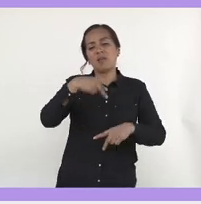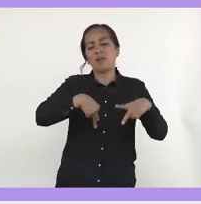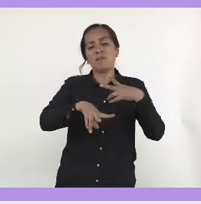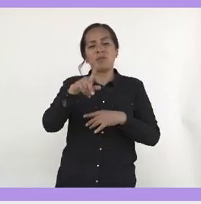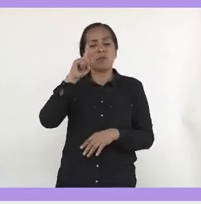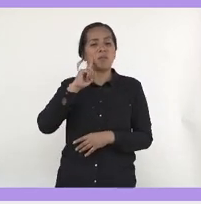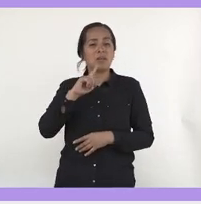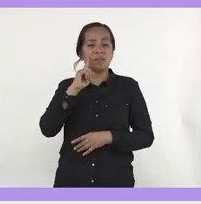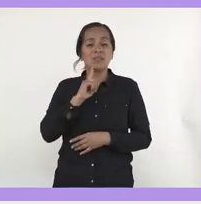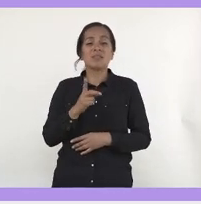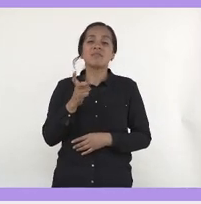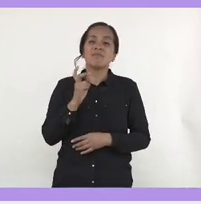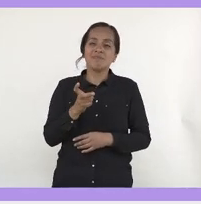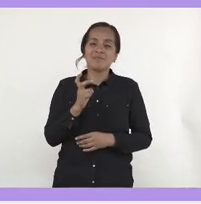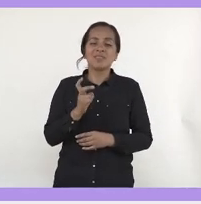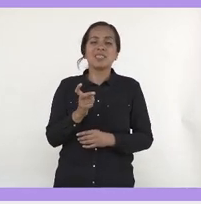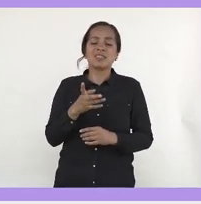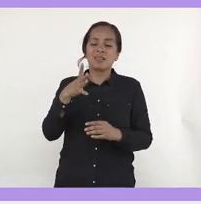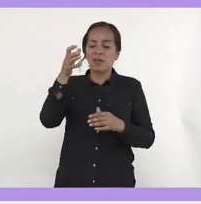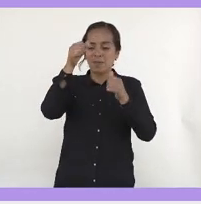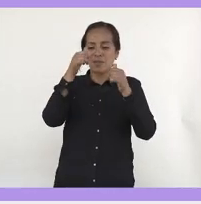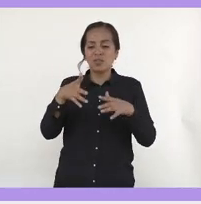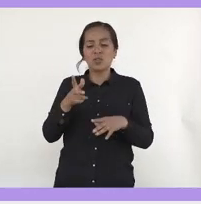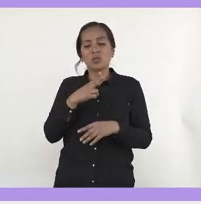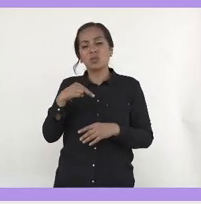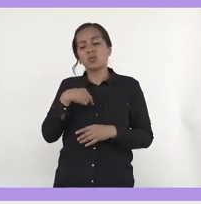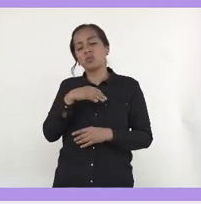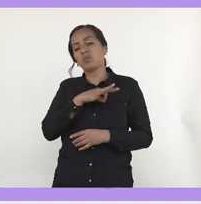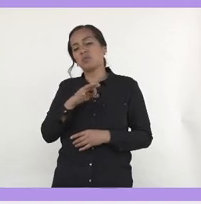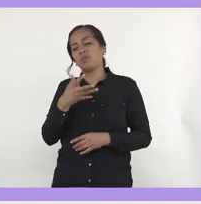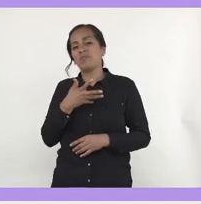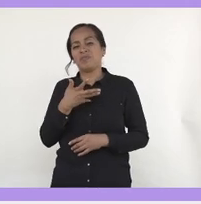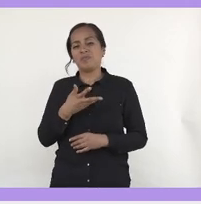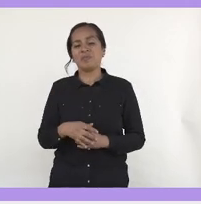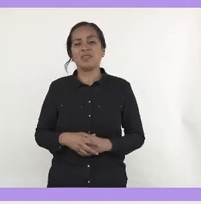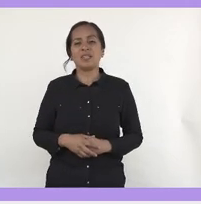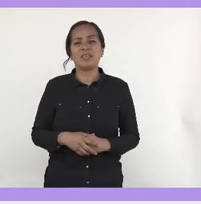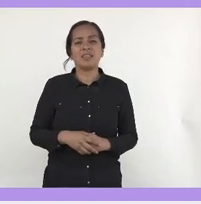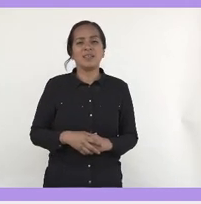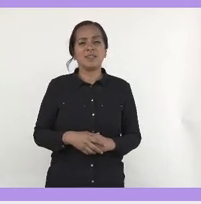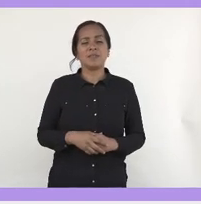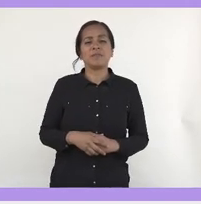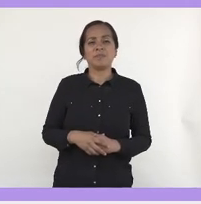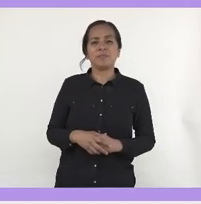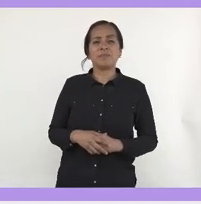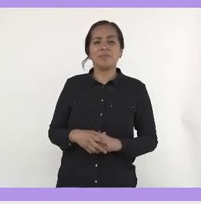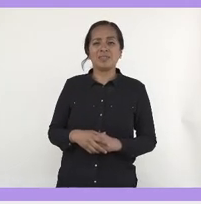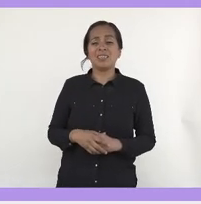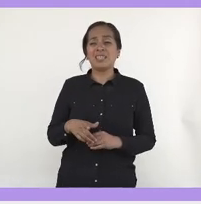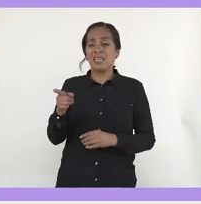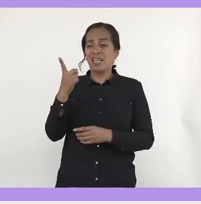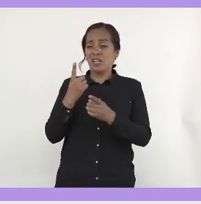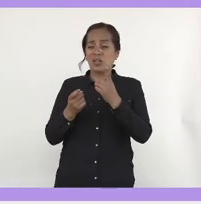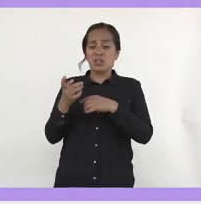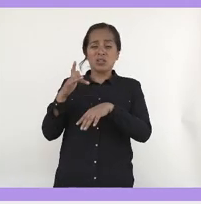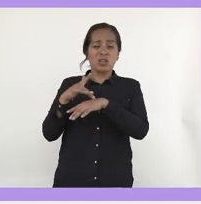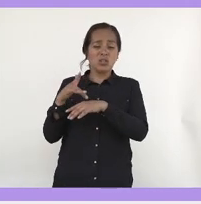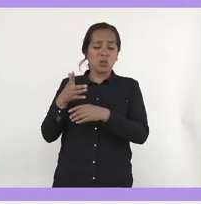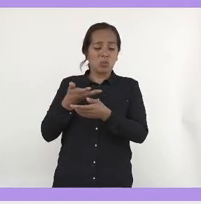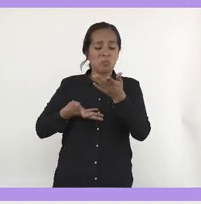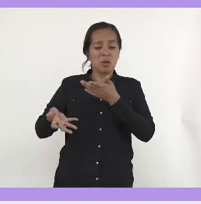y al final pues ese va a ser el beneficio más grande que nosotros podamos tener Ana gime a ustedes que les toca convivir en el día a día